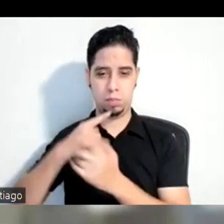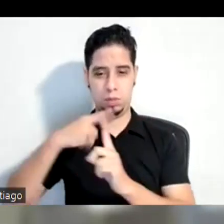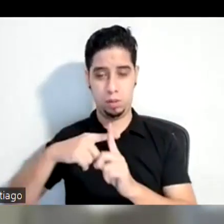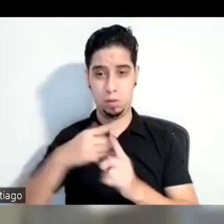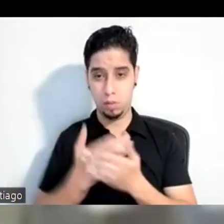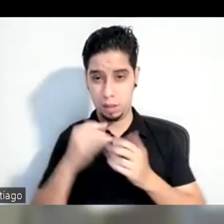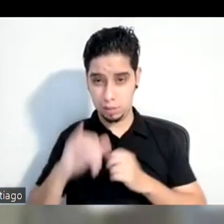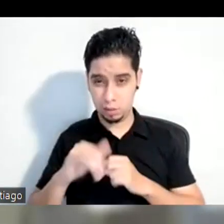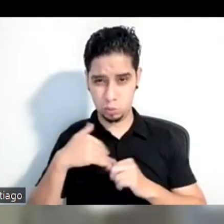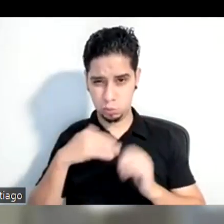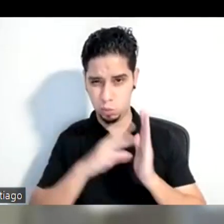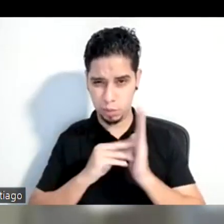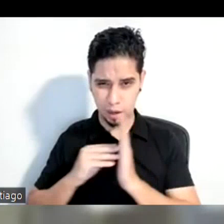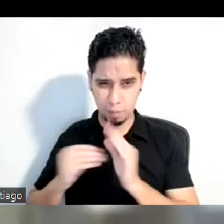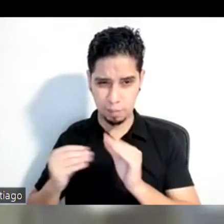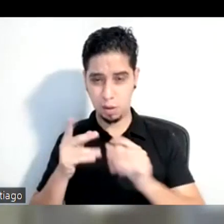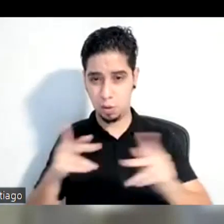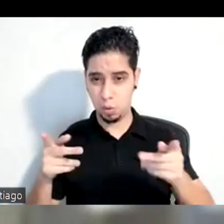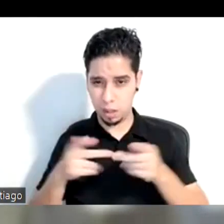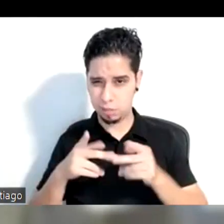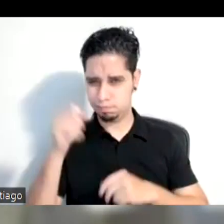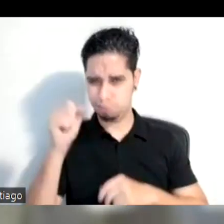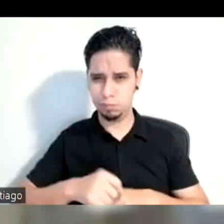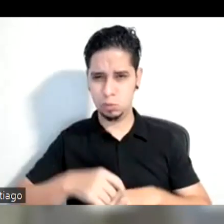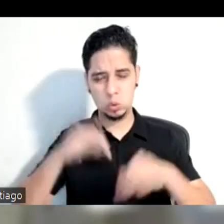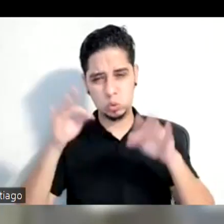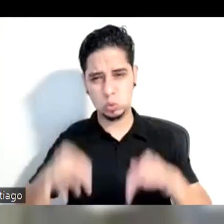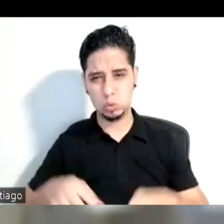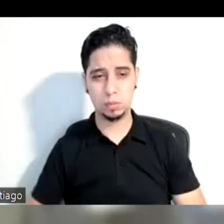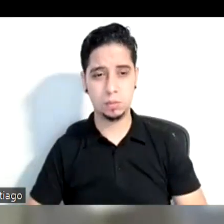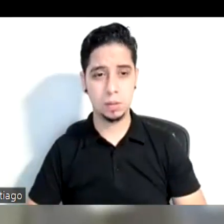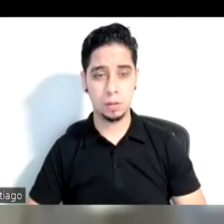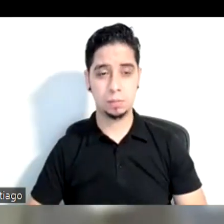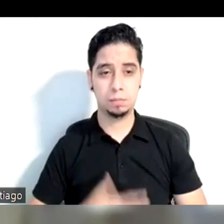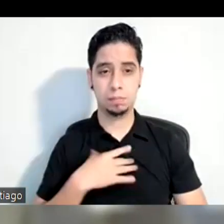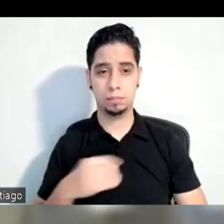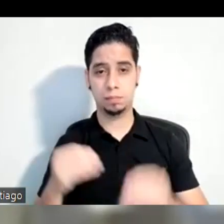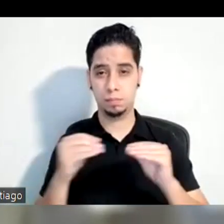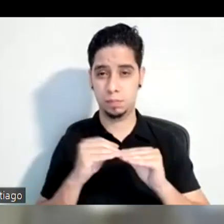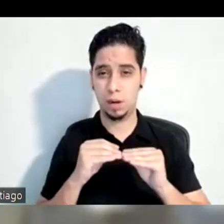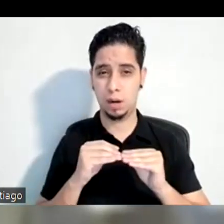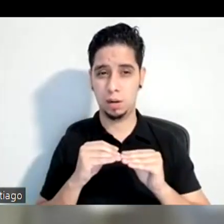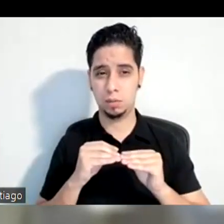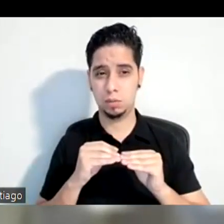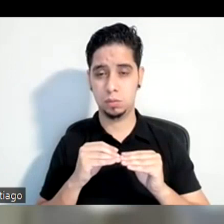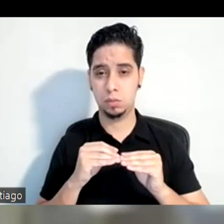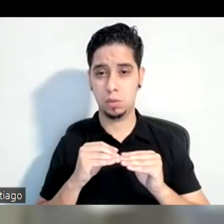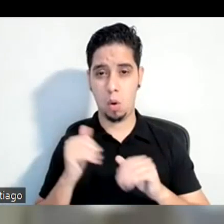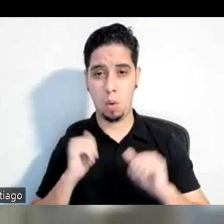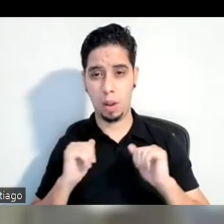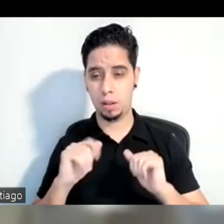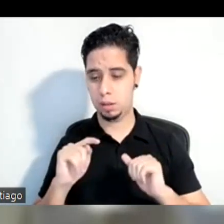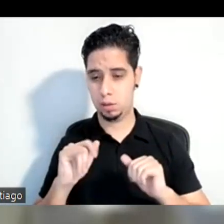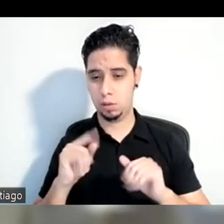en muchos sitios. Exacto. Eso, a mí me gustaría ver más compañías de teatro, más obras, ¿verdad?